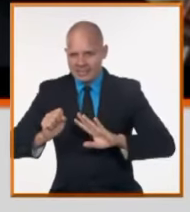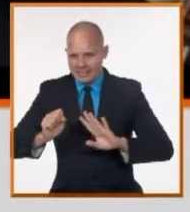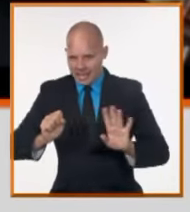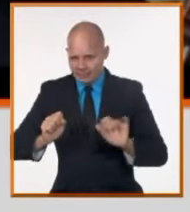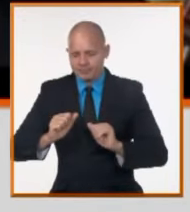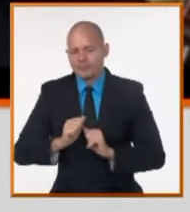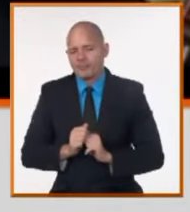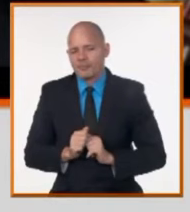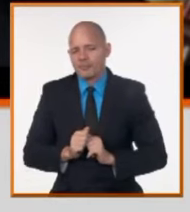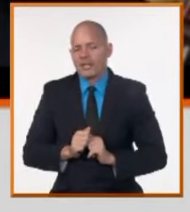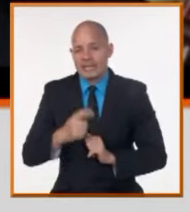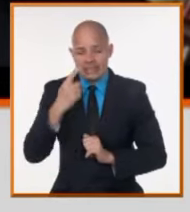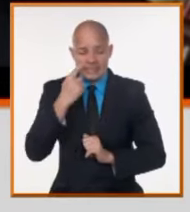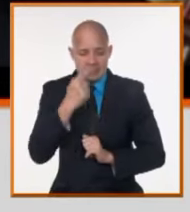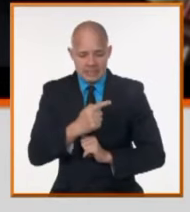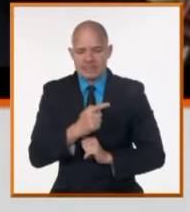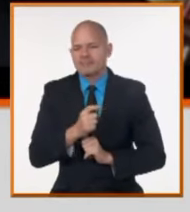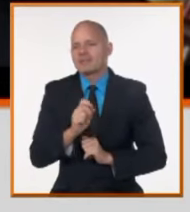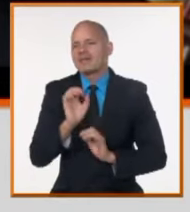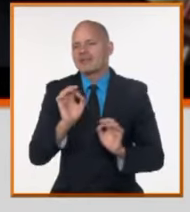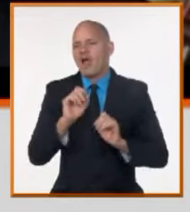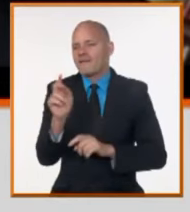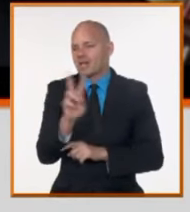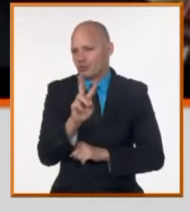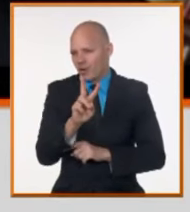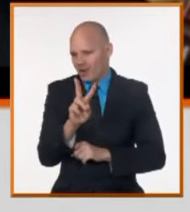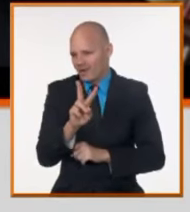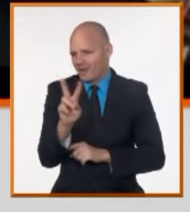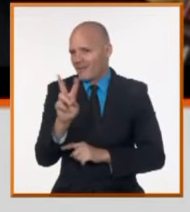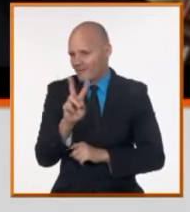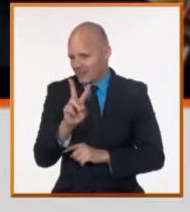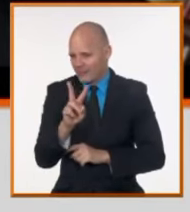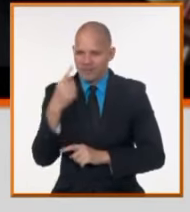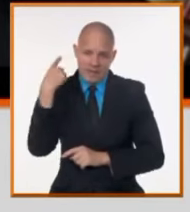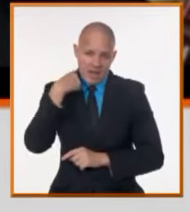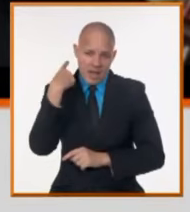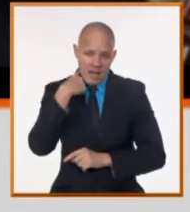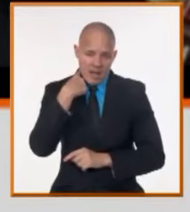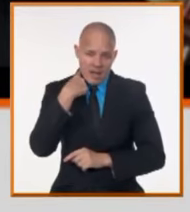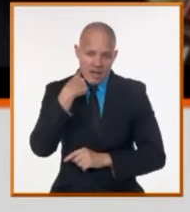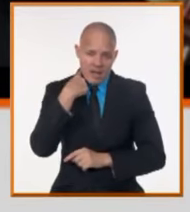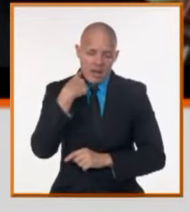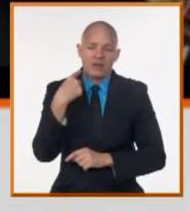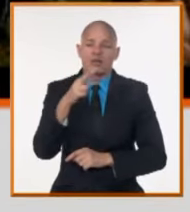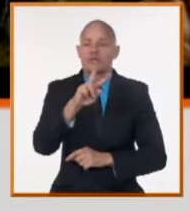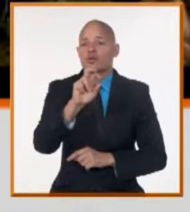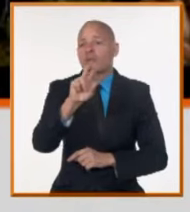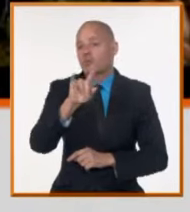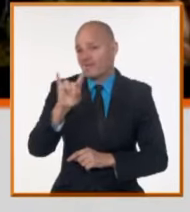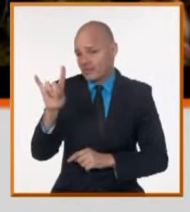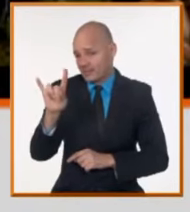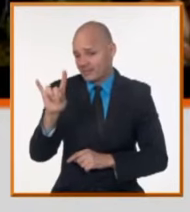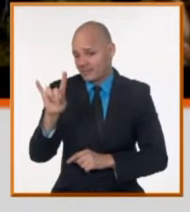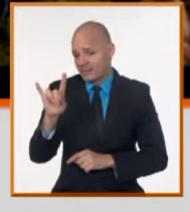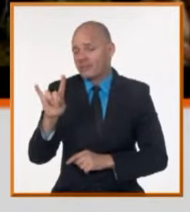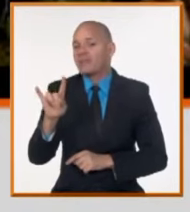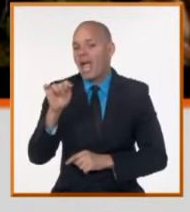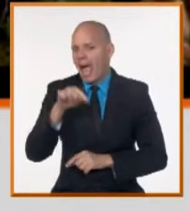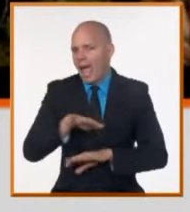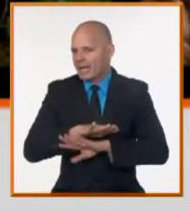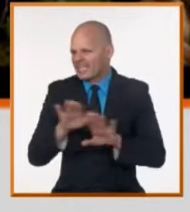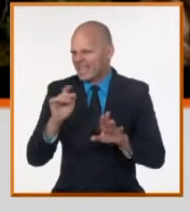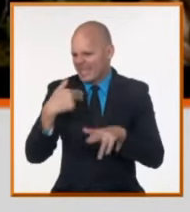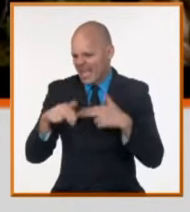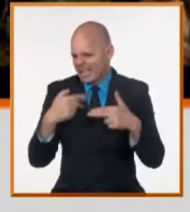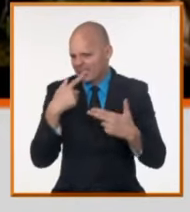tiempo, como el parteaguas, se pudiera decir, el 28 de junio del año 2009, ¿sí?, con el golpe de